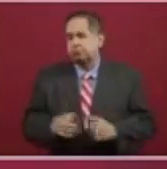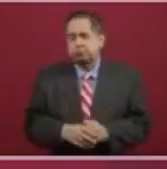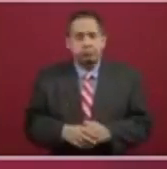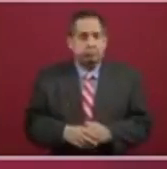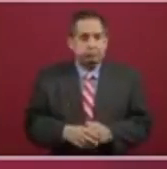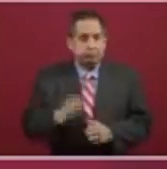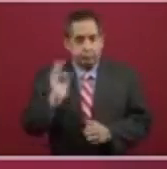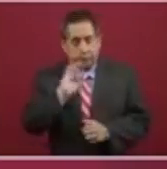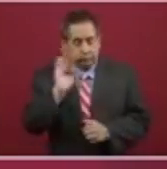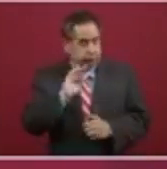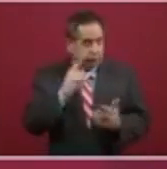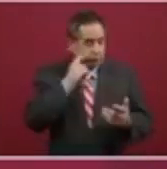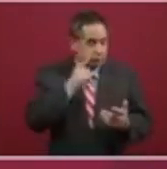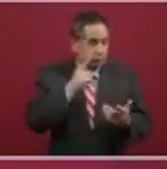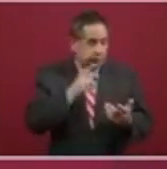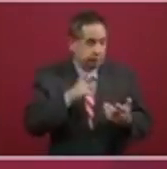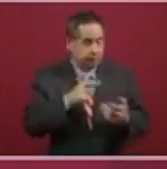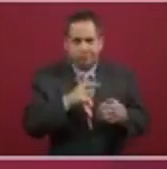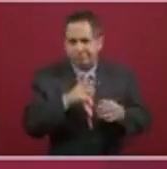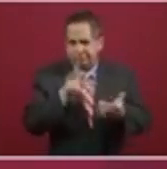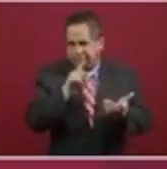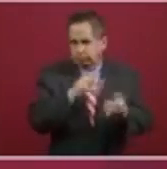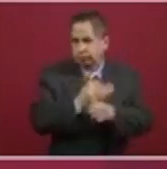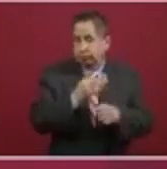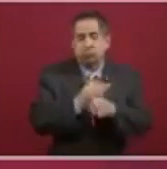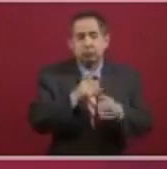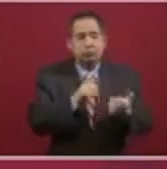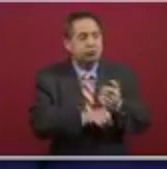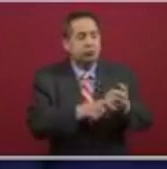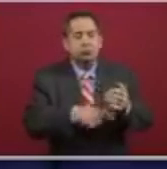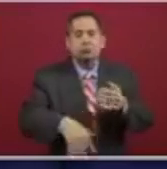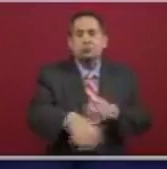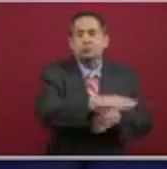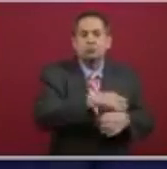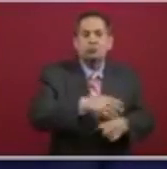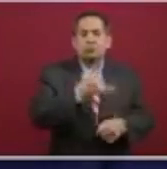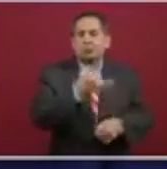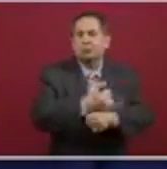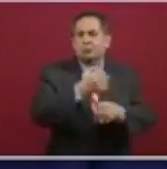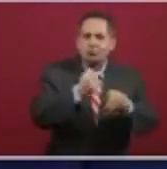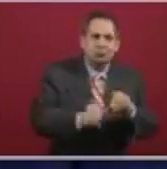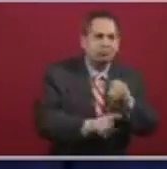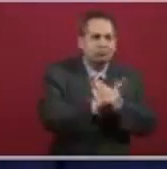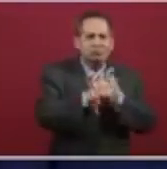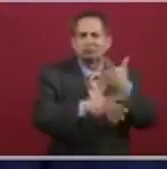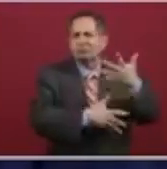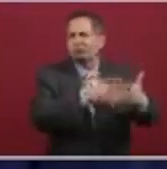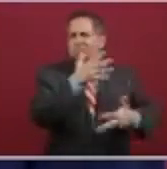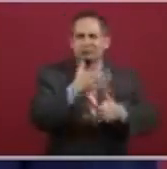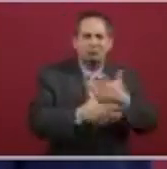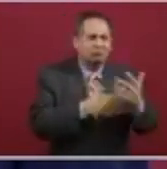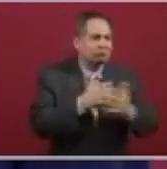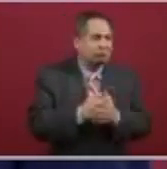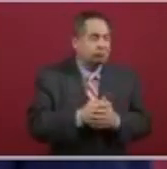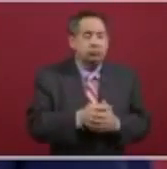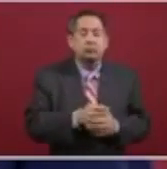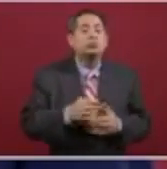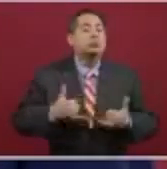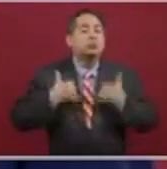podría resolver el problema grave de la inseguridad y de la violencia sin atender a los jóvenes.